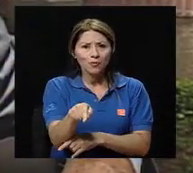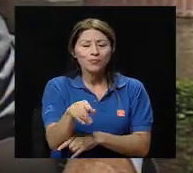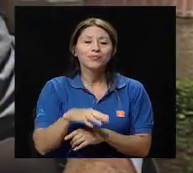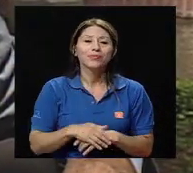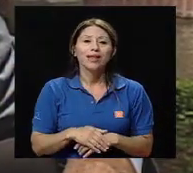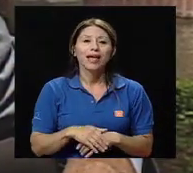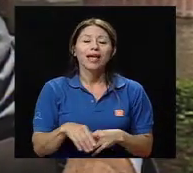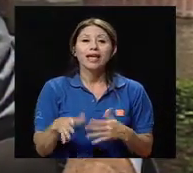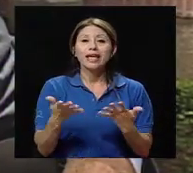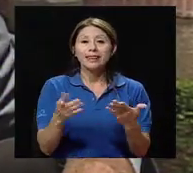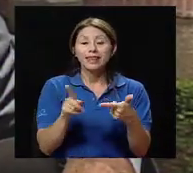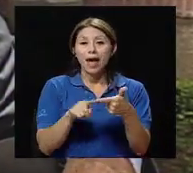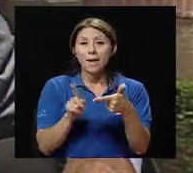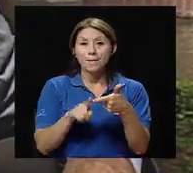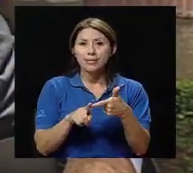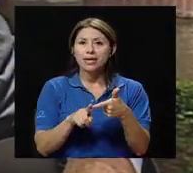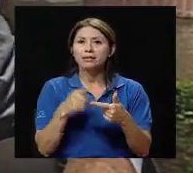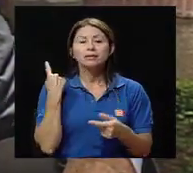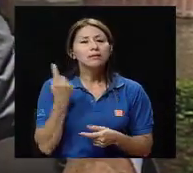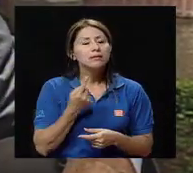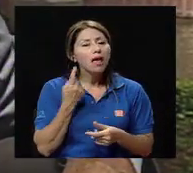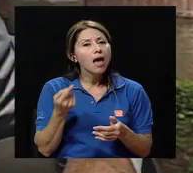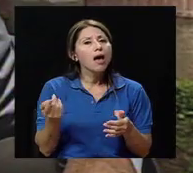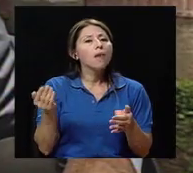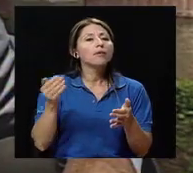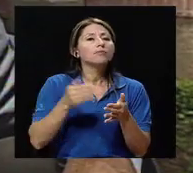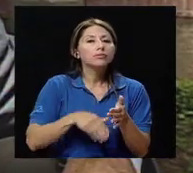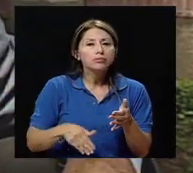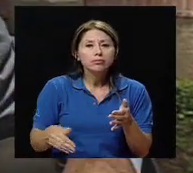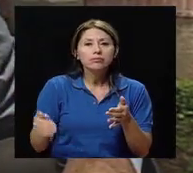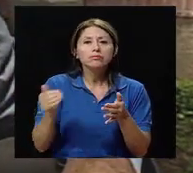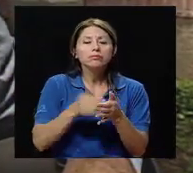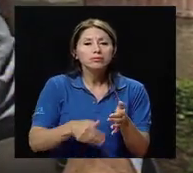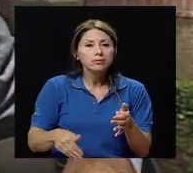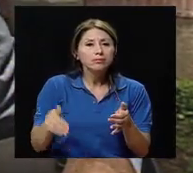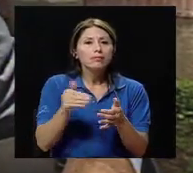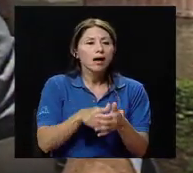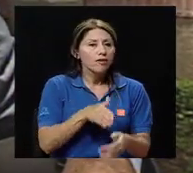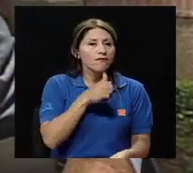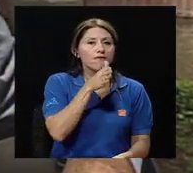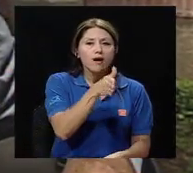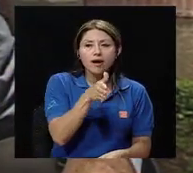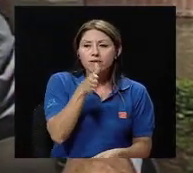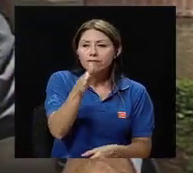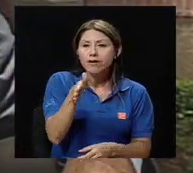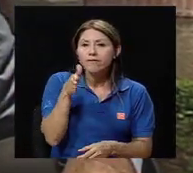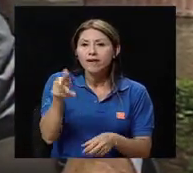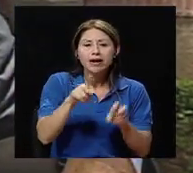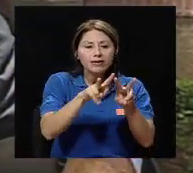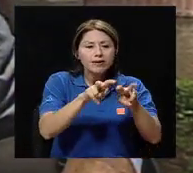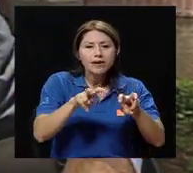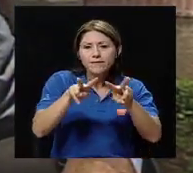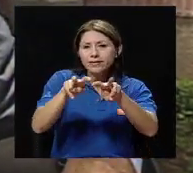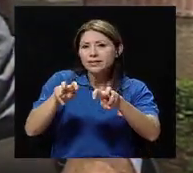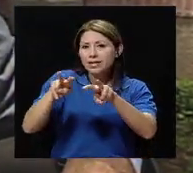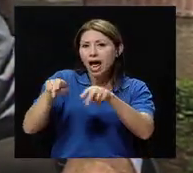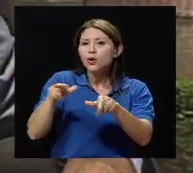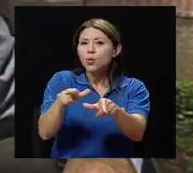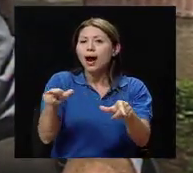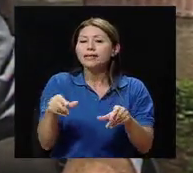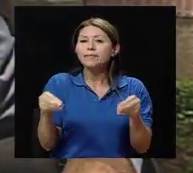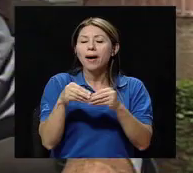es las revisiones periódicas de los posibles sitios que ahí aparecen también en la página. Y